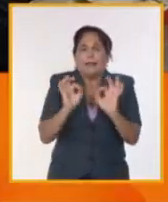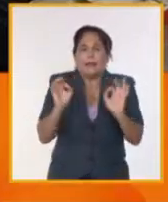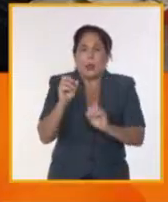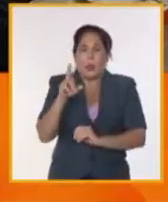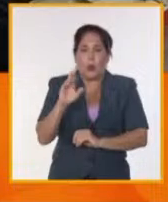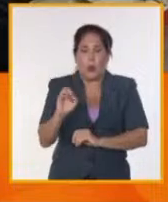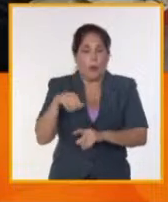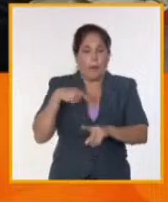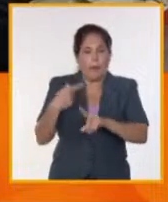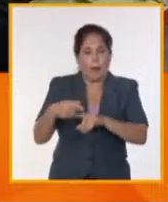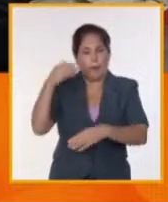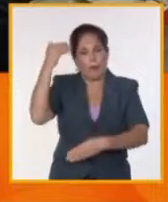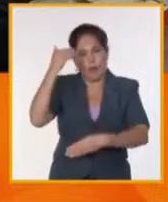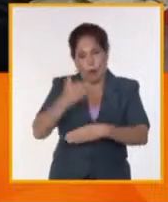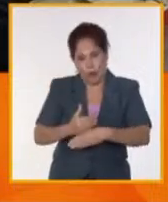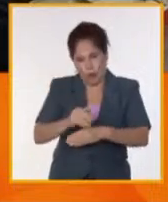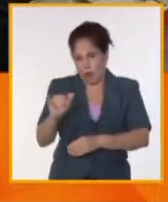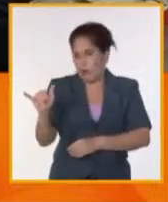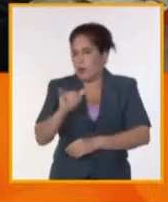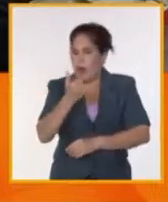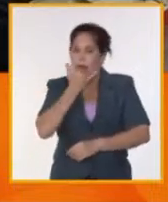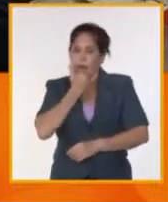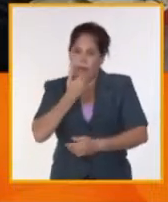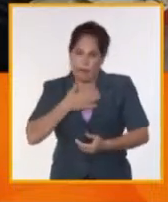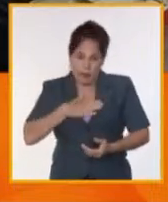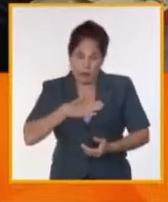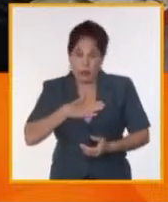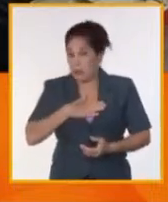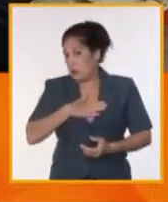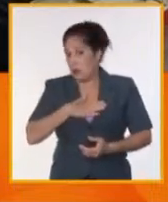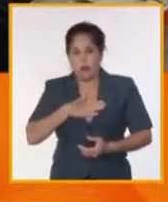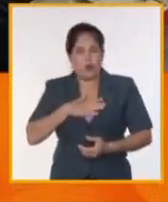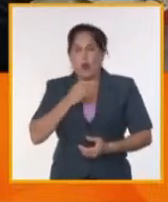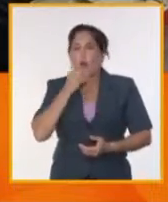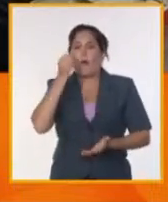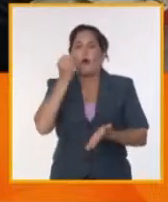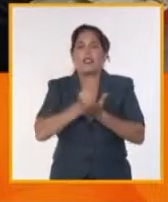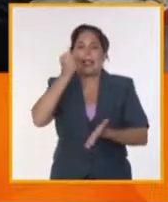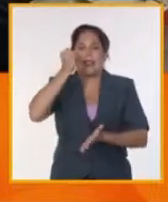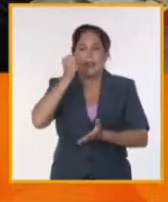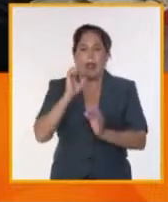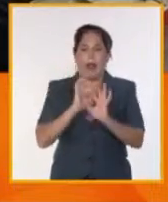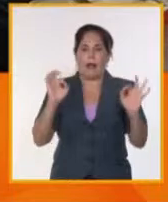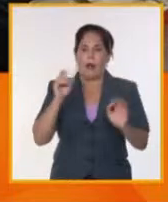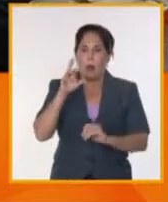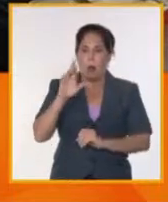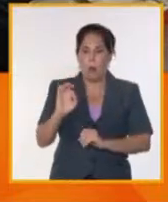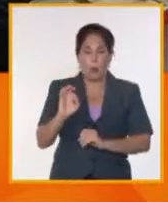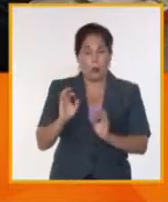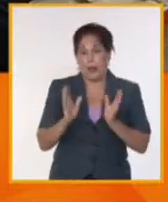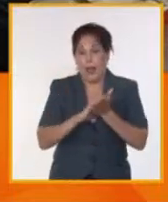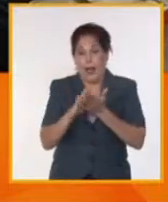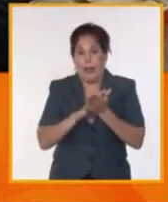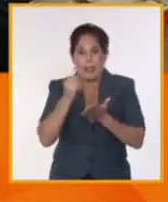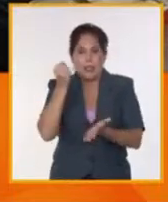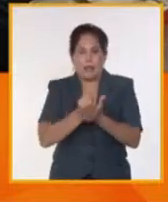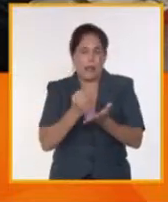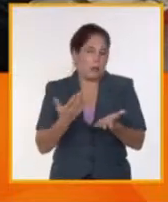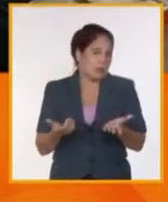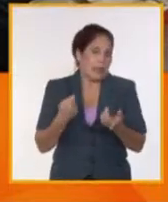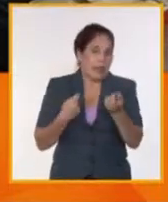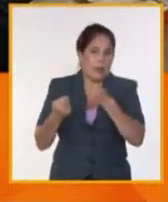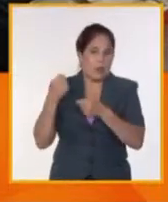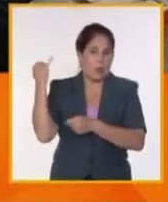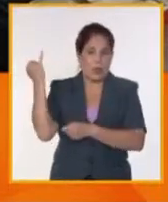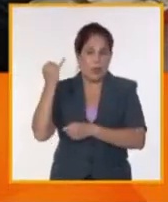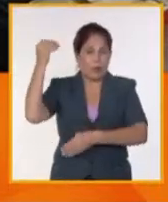bloqueo aquí también incide, porque nosotros no podemos certificar la calidad de nuestras producciones de oro, porque el negocio